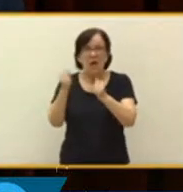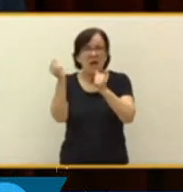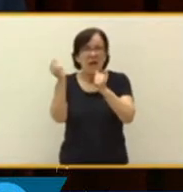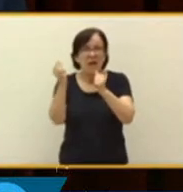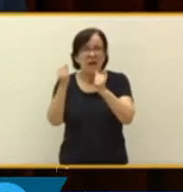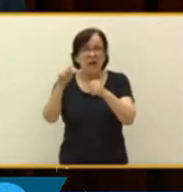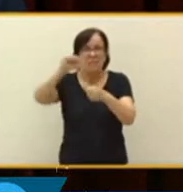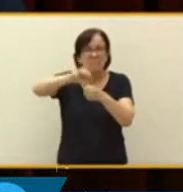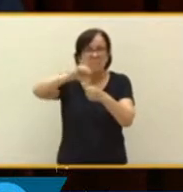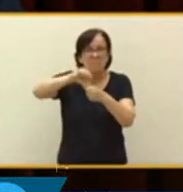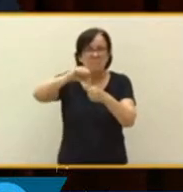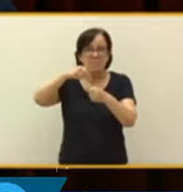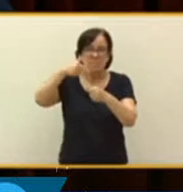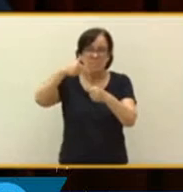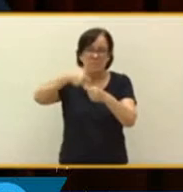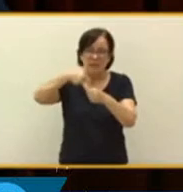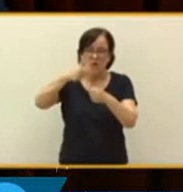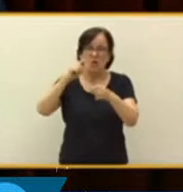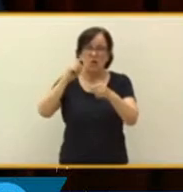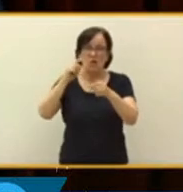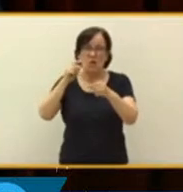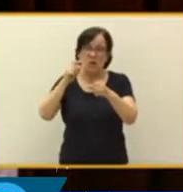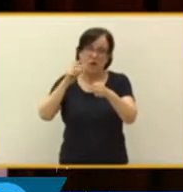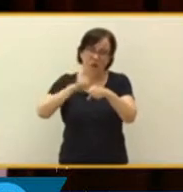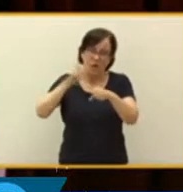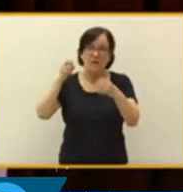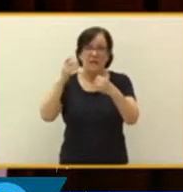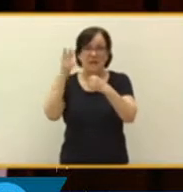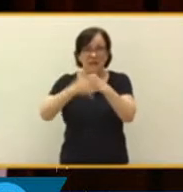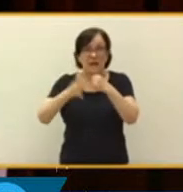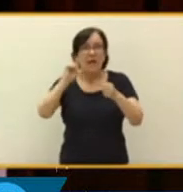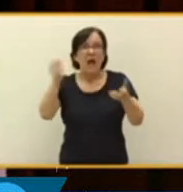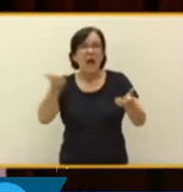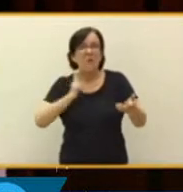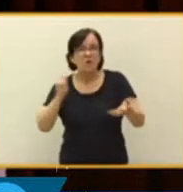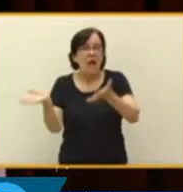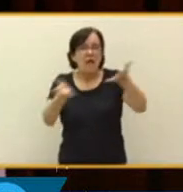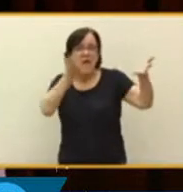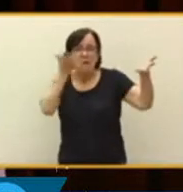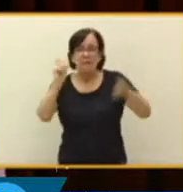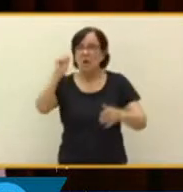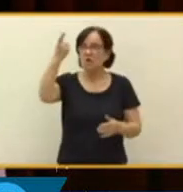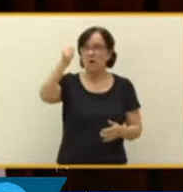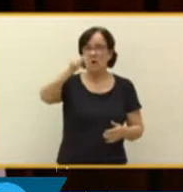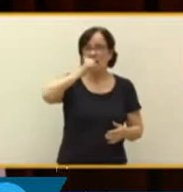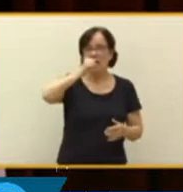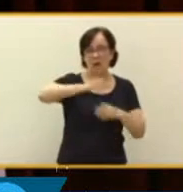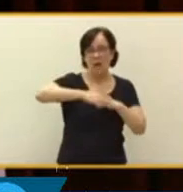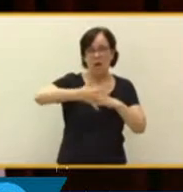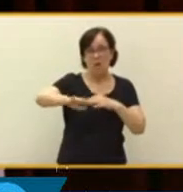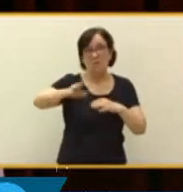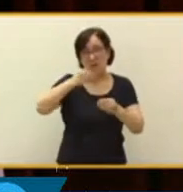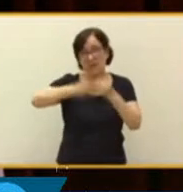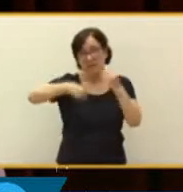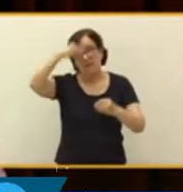Madrid les impidiera el paso a él. O ahí sale evidentemente el dictador que tiene Pablo Iglesias